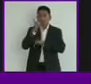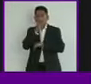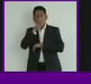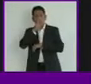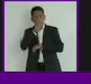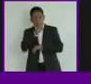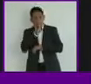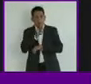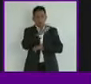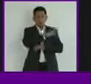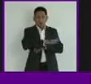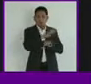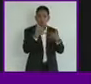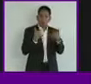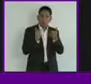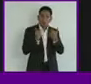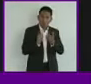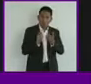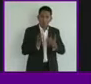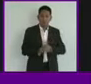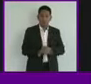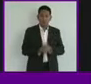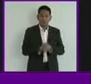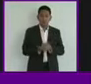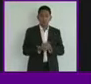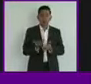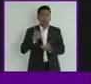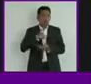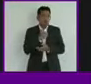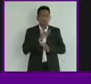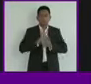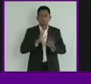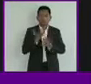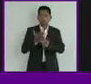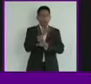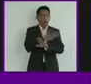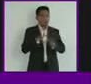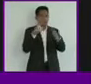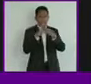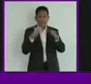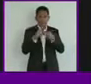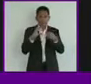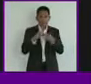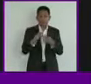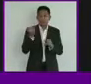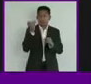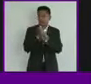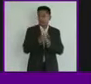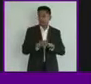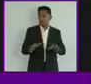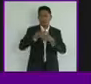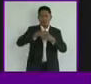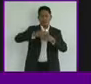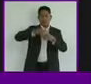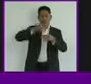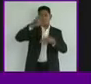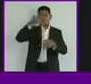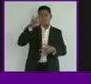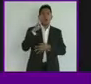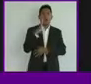hablando de un saturamiento de información, que hay información todo el tiempo, a todas horas, y luego fomentar la comunicación. Entonces, lo que tendríamos que